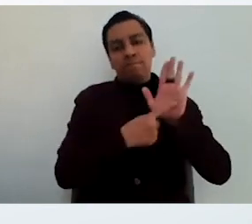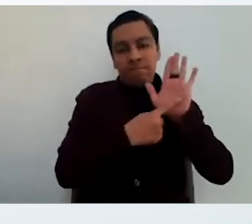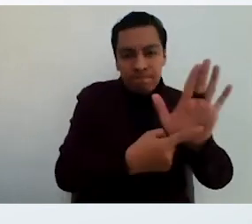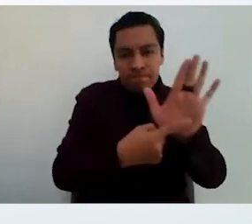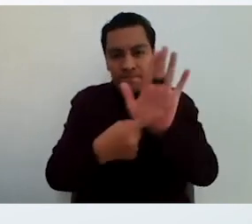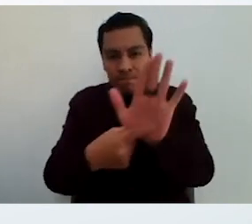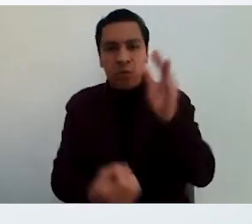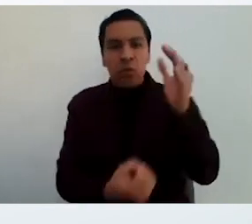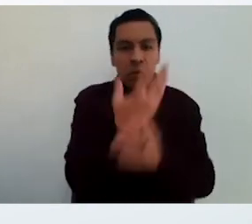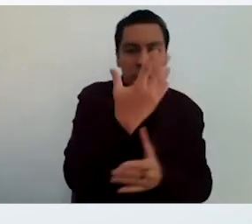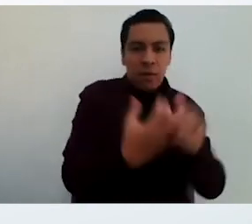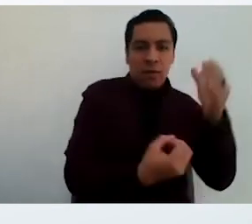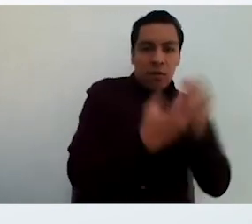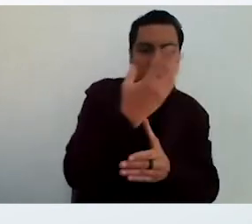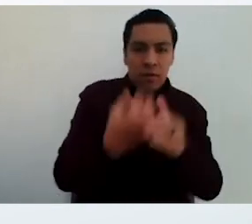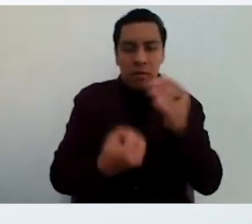en marzo.